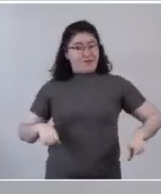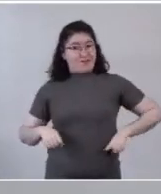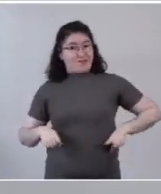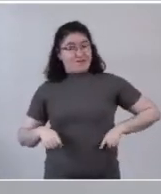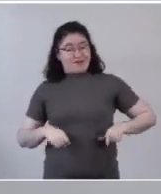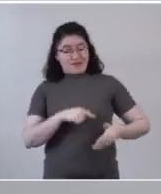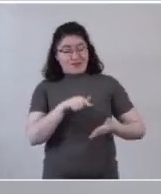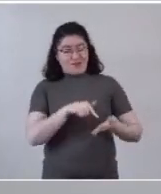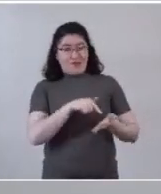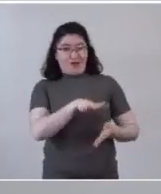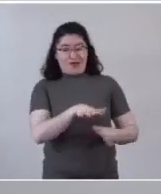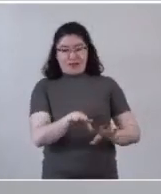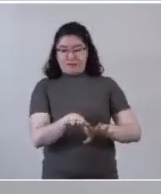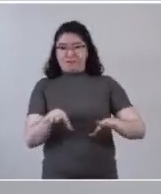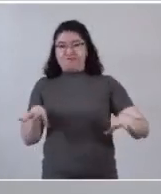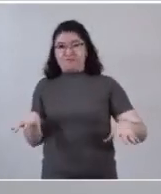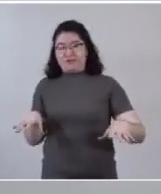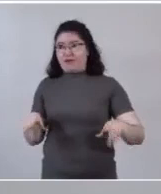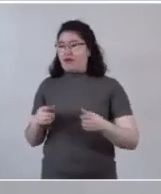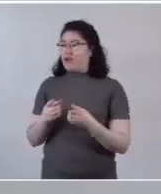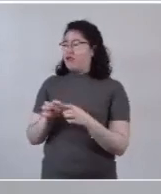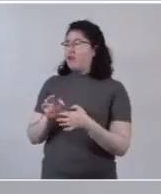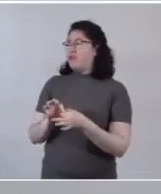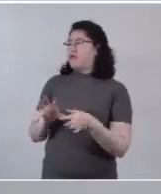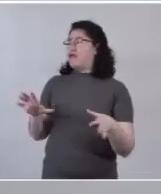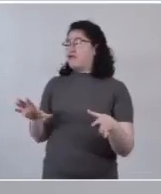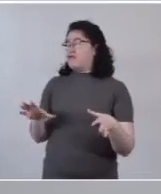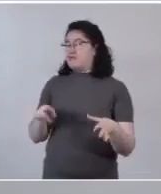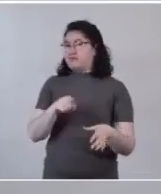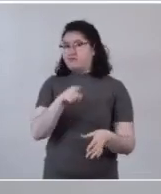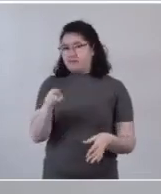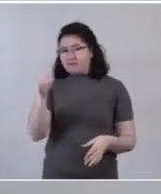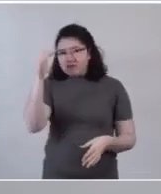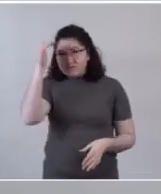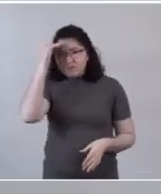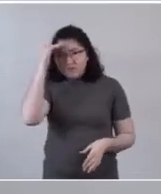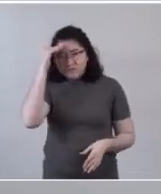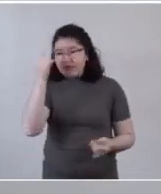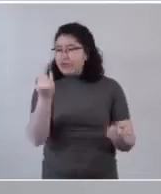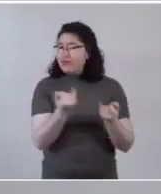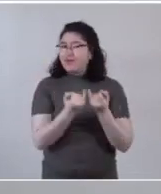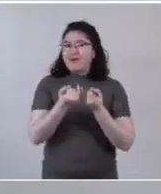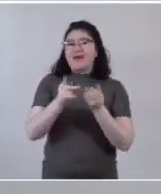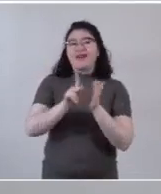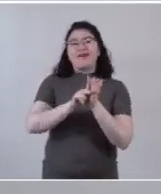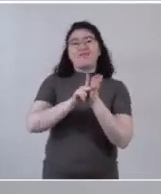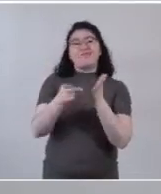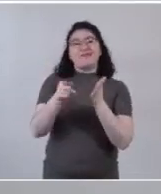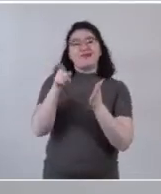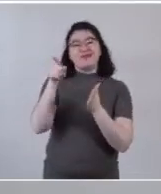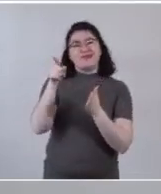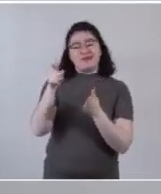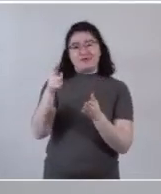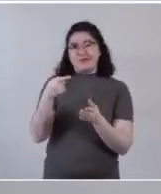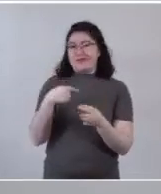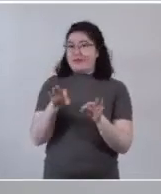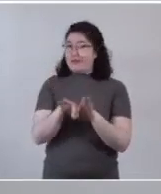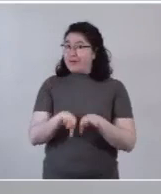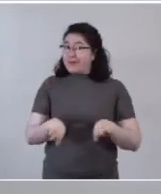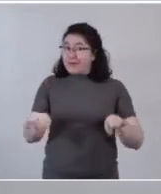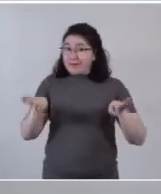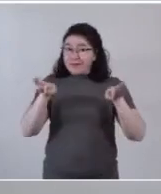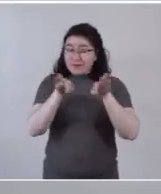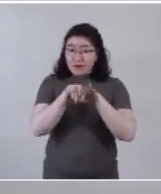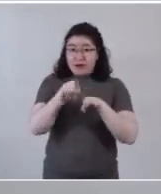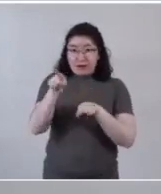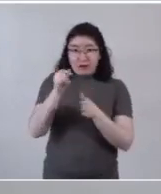tiene nombres, personas, y el New York Times, pues, siendo un periódico con tanto prestigio, ¿se prestaría a algo